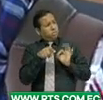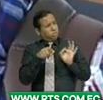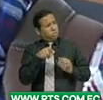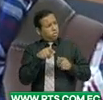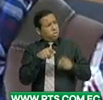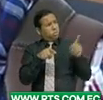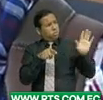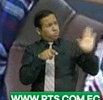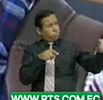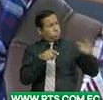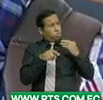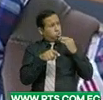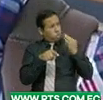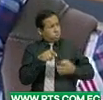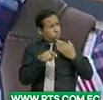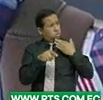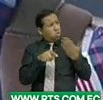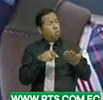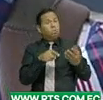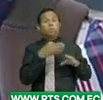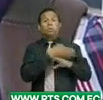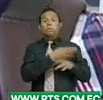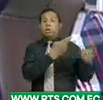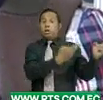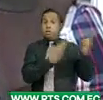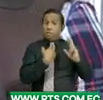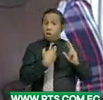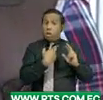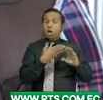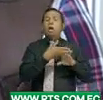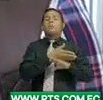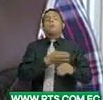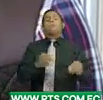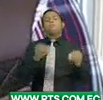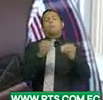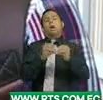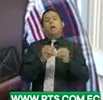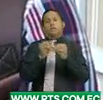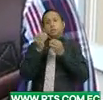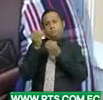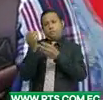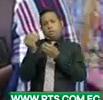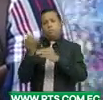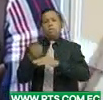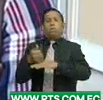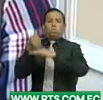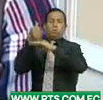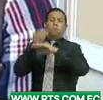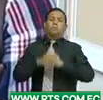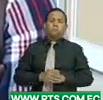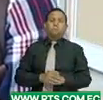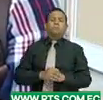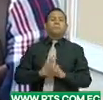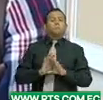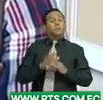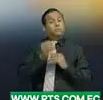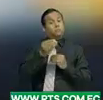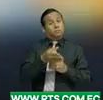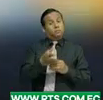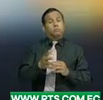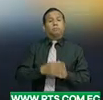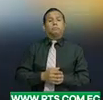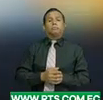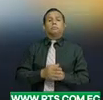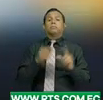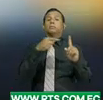alguna cultura peruana. Y una vez que tengamos la certeza de eso, haremos conocer a las partes procesales, en este caso a las personas ya procesadas y fiscalía.